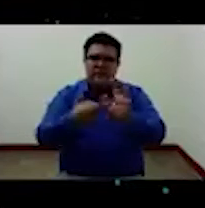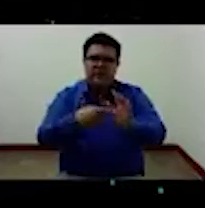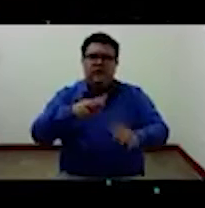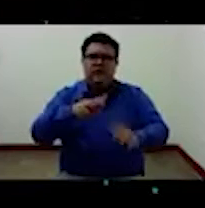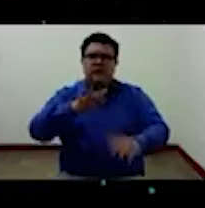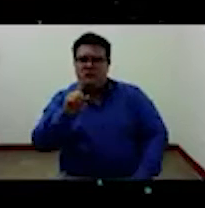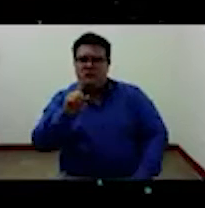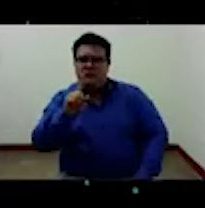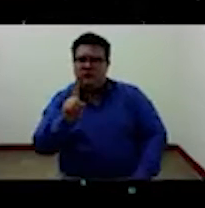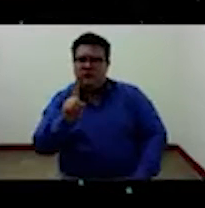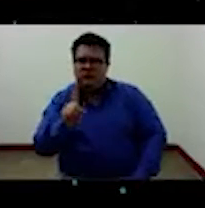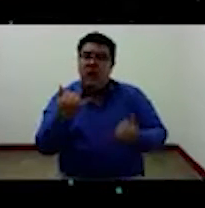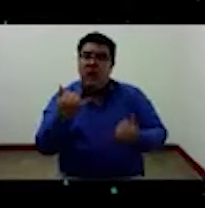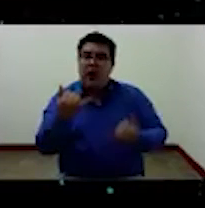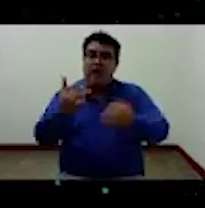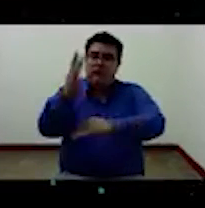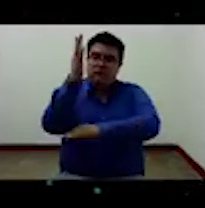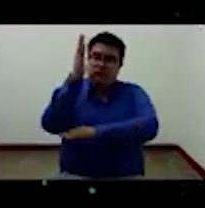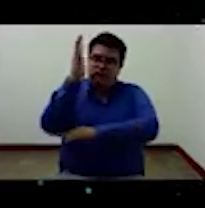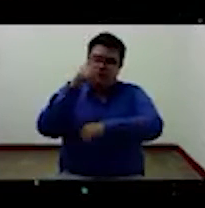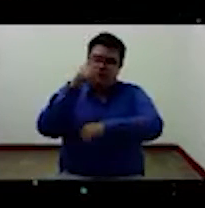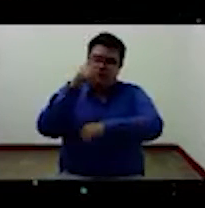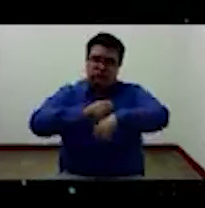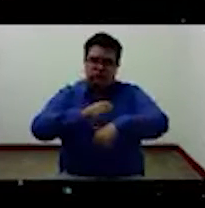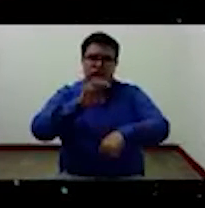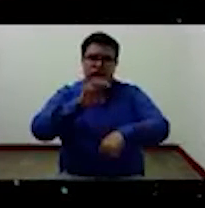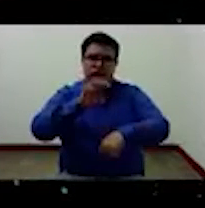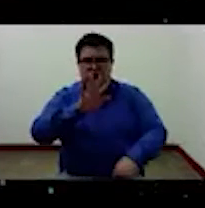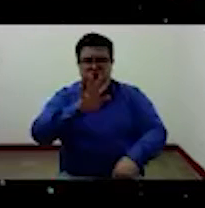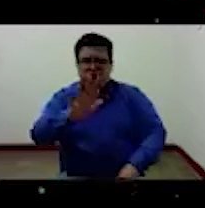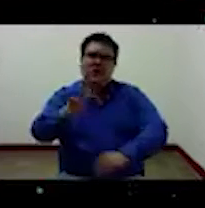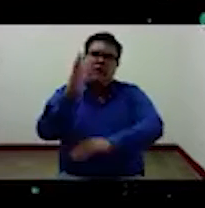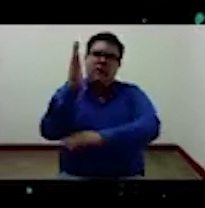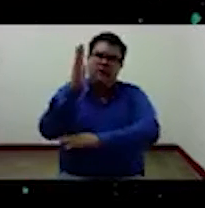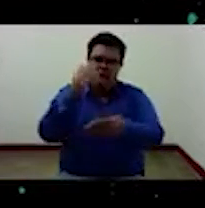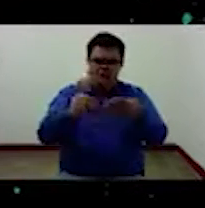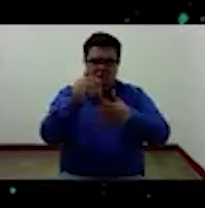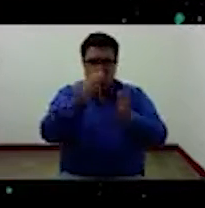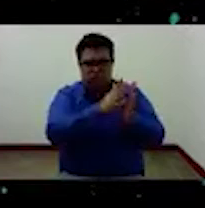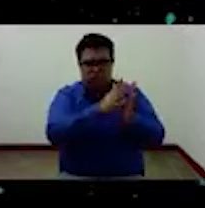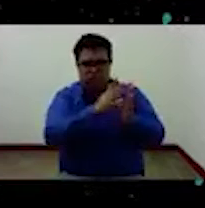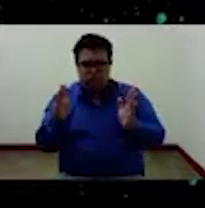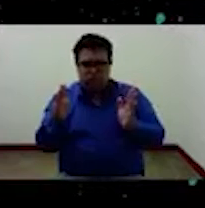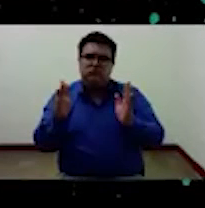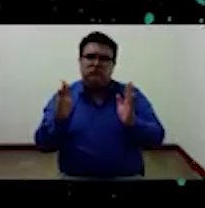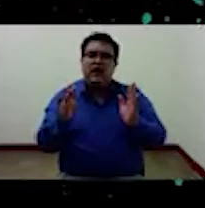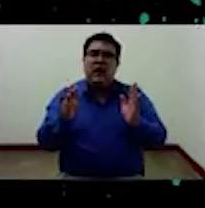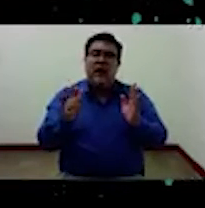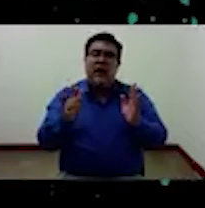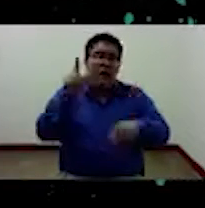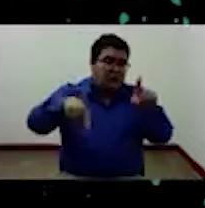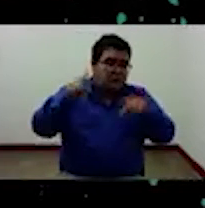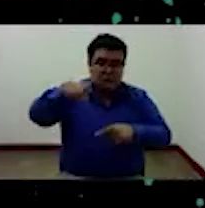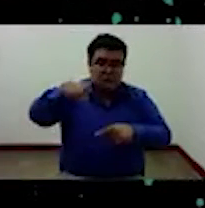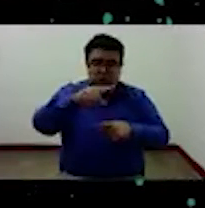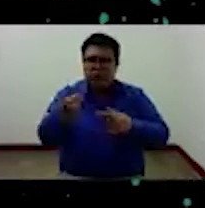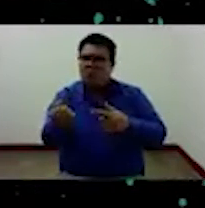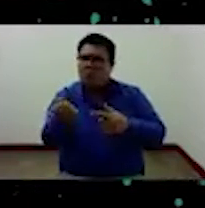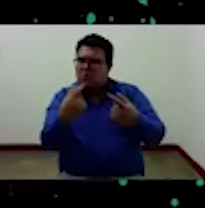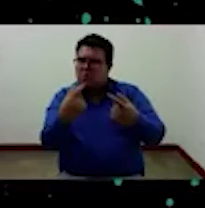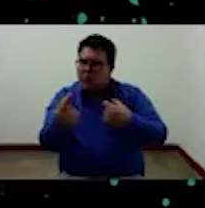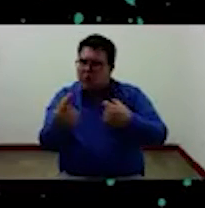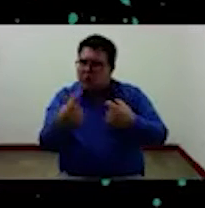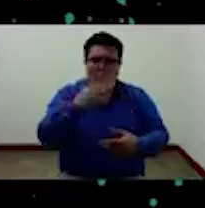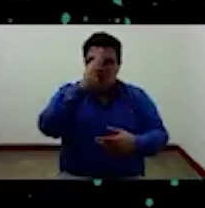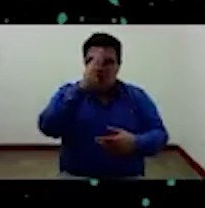Esta ponencia tendrá una duración total de 45 minutos. Aquellas personas que están con nosotros en la tarde de